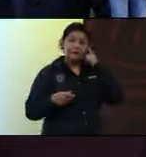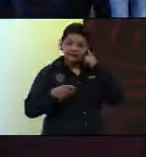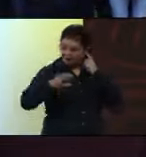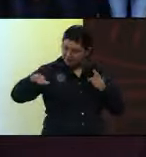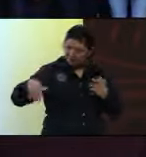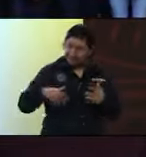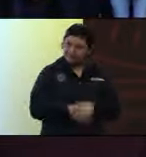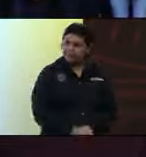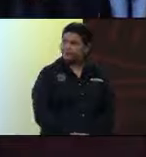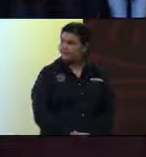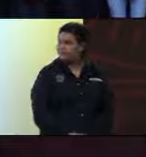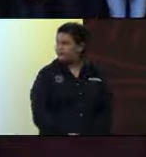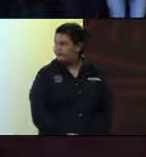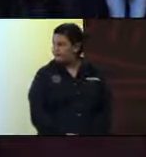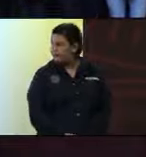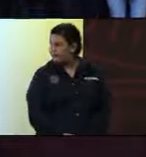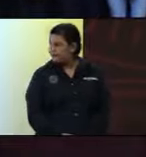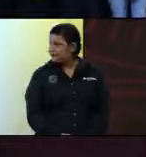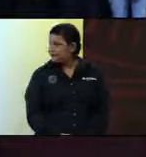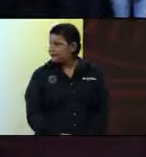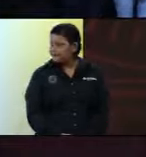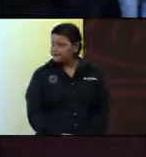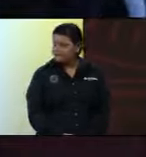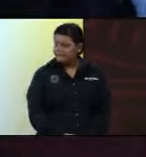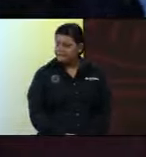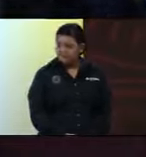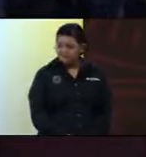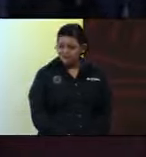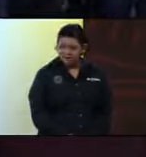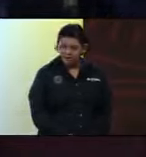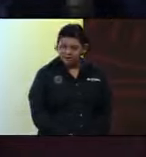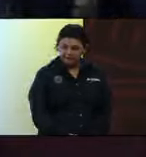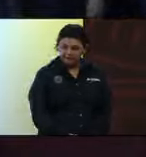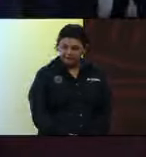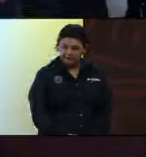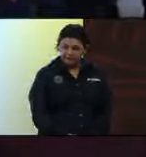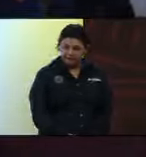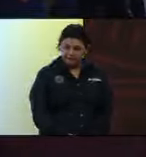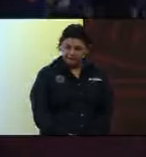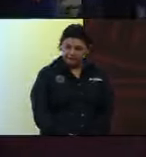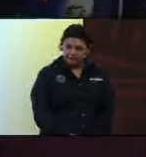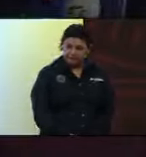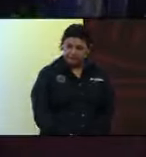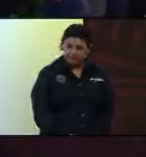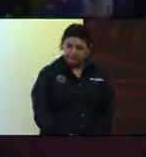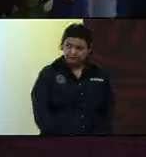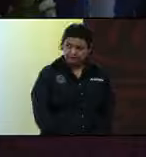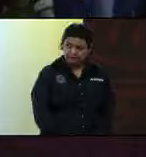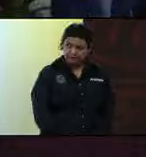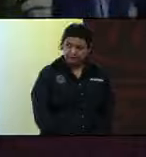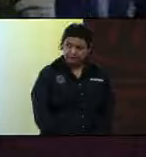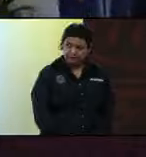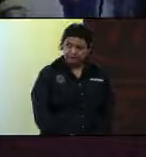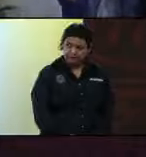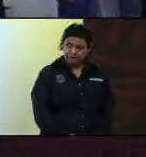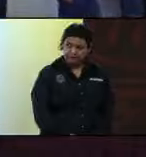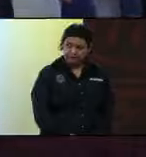hasta acá arriba, de este lado todo, también. Pásenle, están en su casa, pásenle. Toda confianza en jovencitos. Ahí los ven un